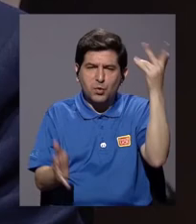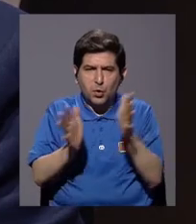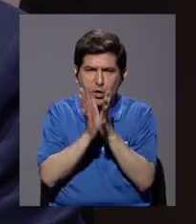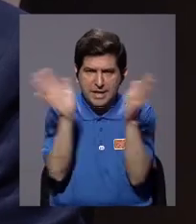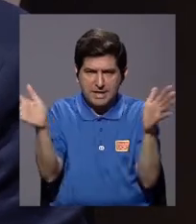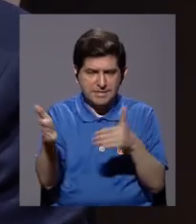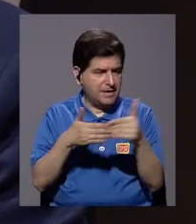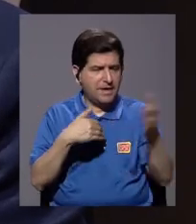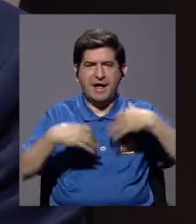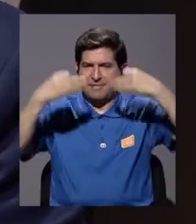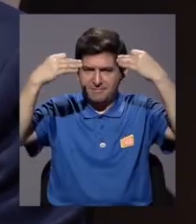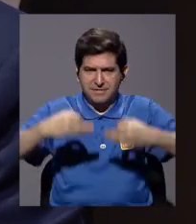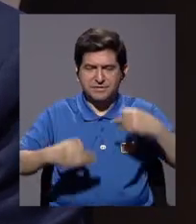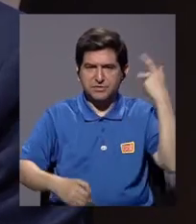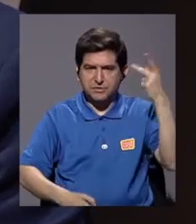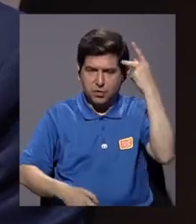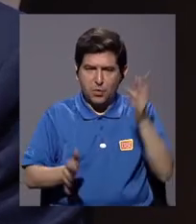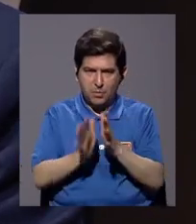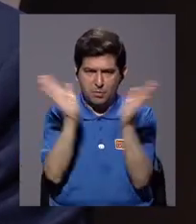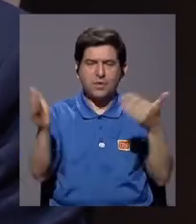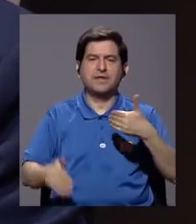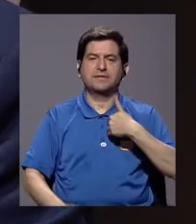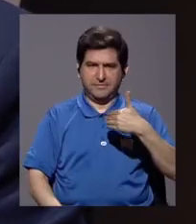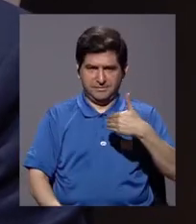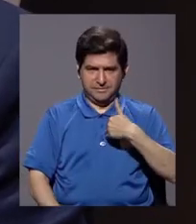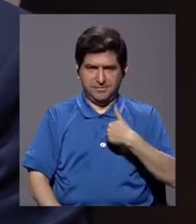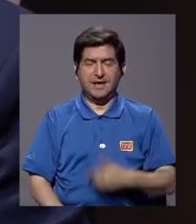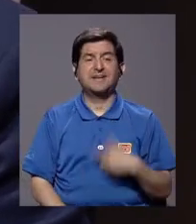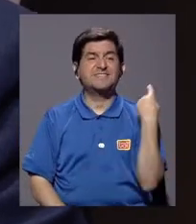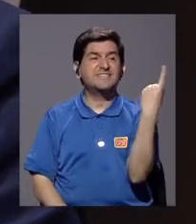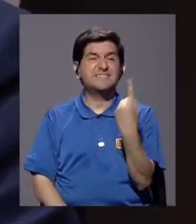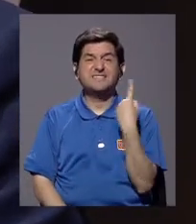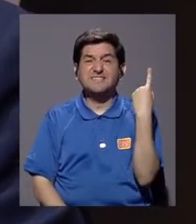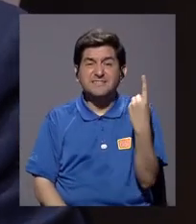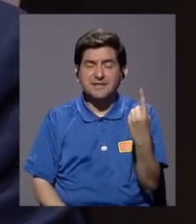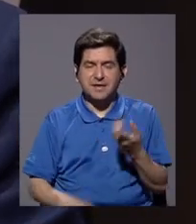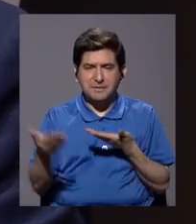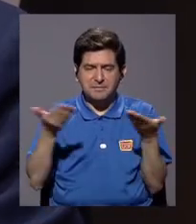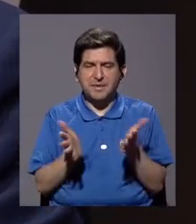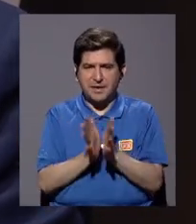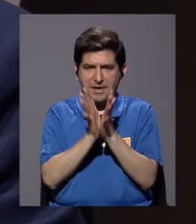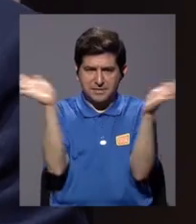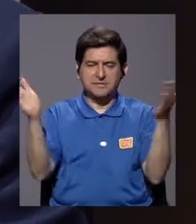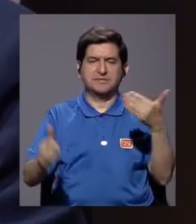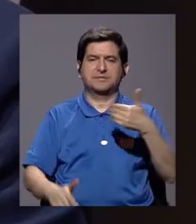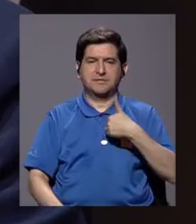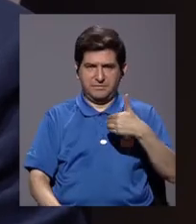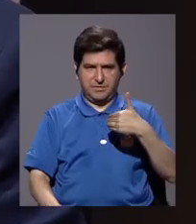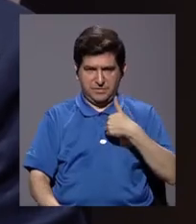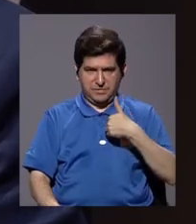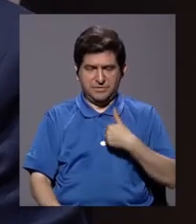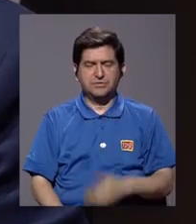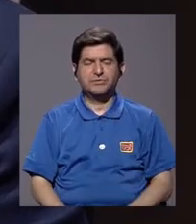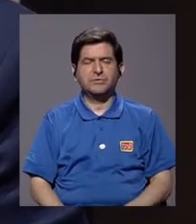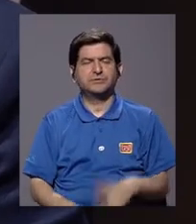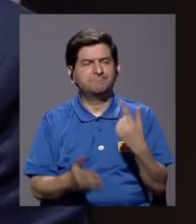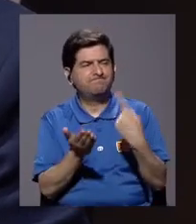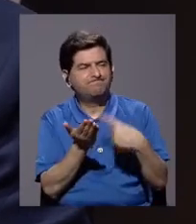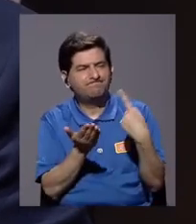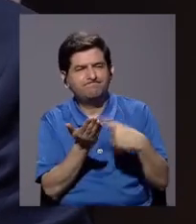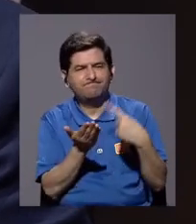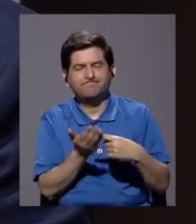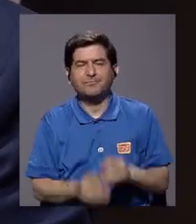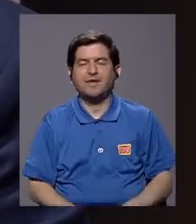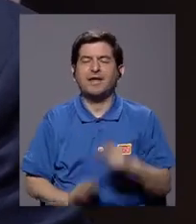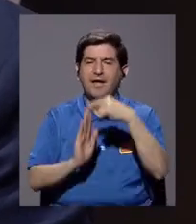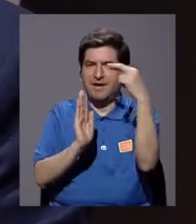pública. Cualquier decisión de política pública que se tome, siempre en caso de servicios públicos, tiene un dilema en